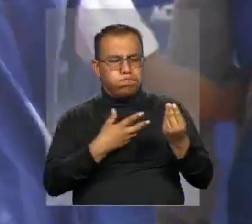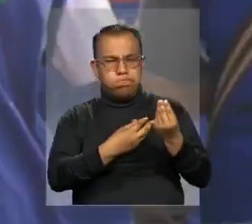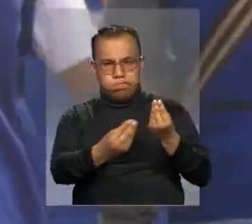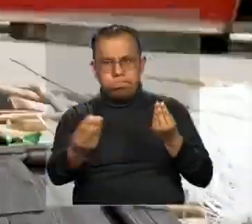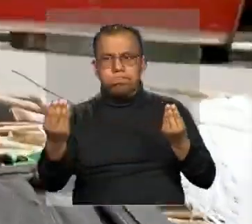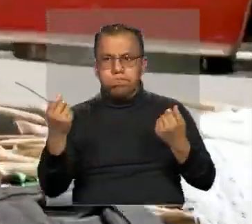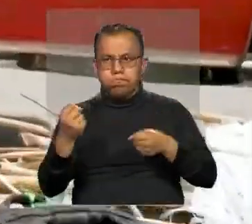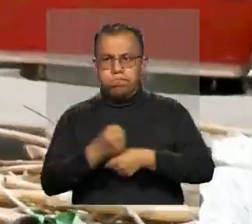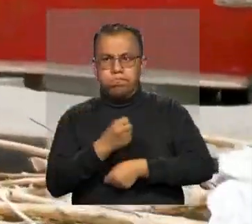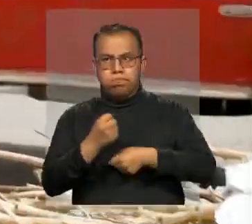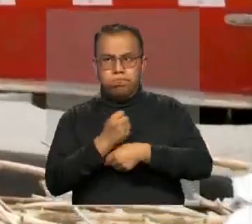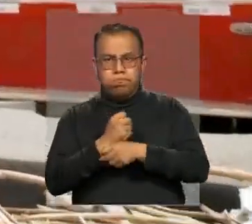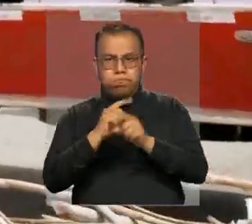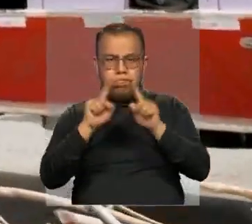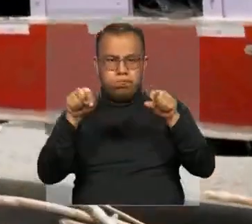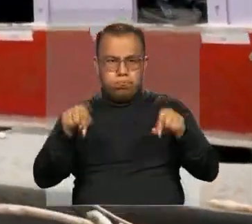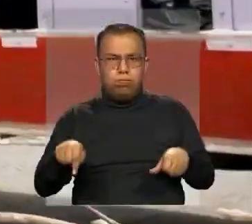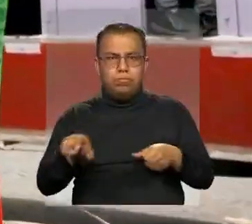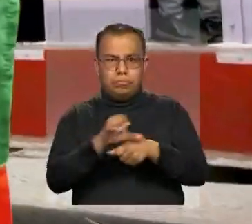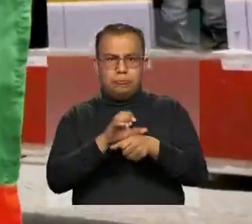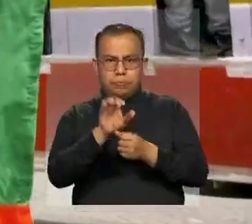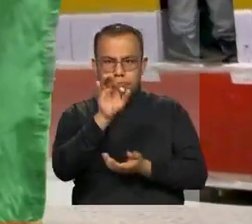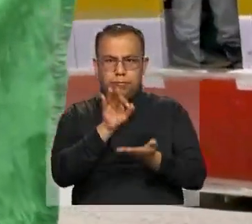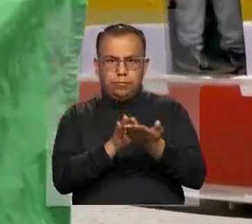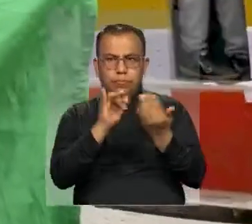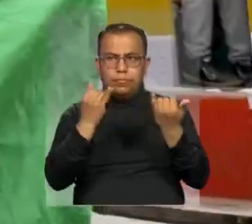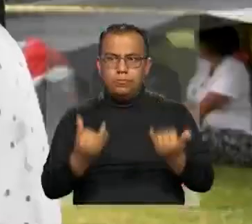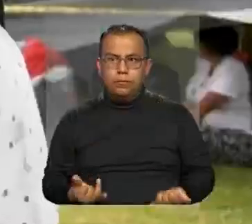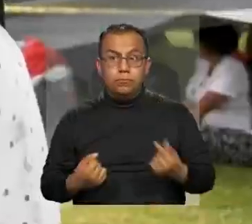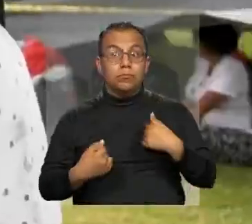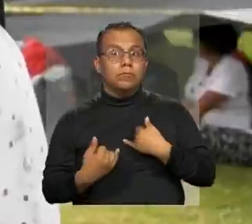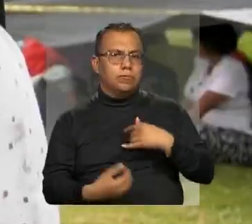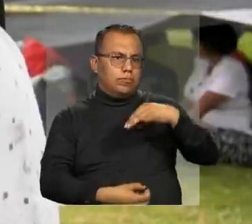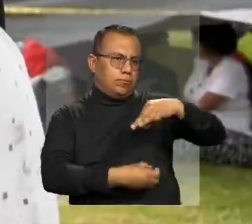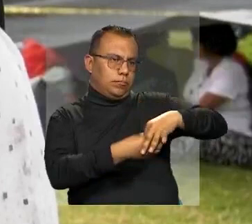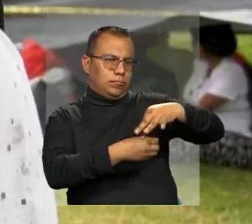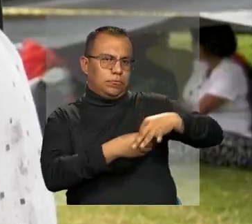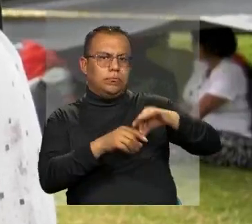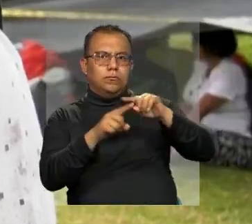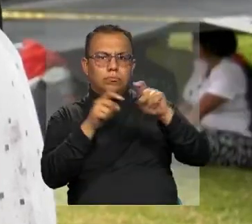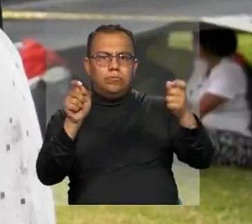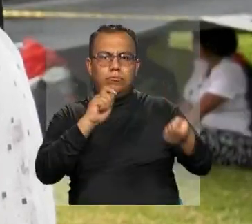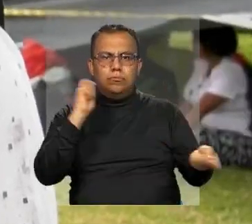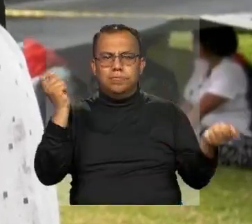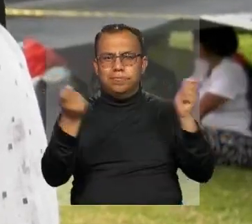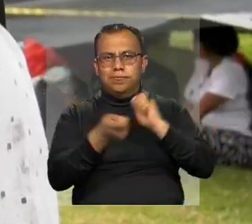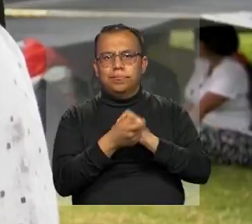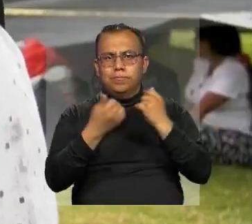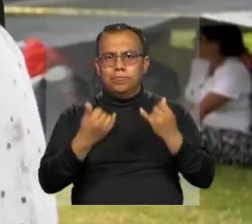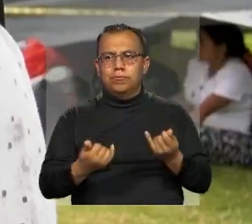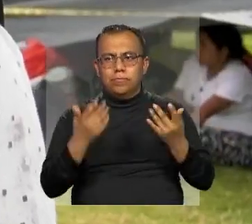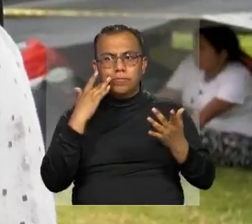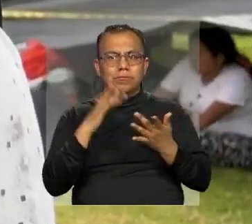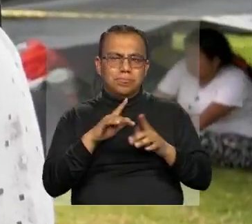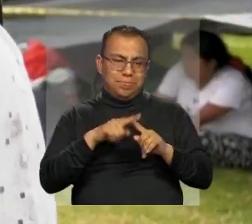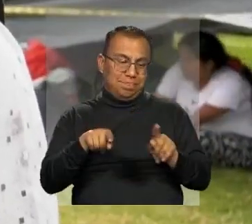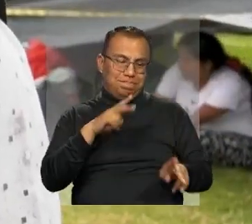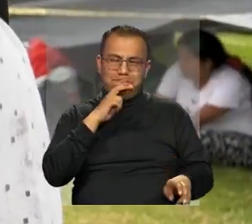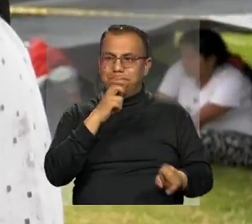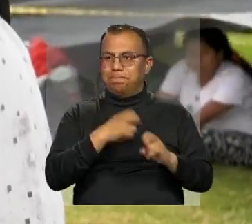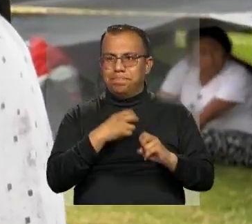importante trabajo que se va a hacer aquí en la capital del país. Hemos dado nuestro voto para el tema de cambio en el país, pero ha sido